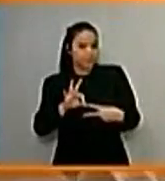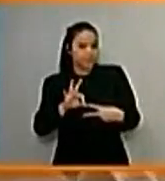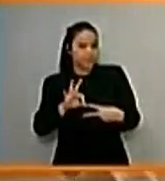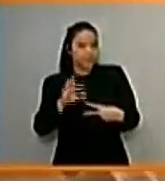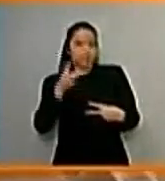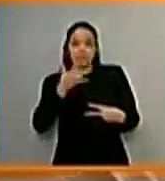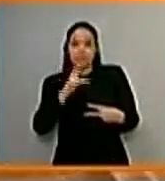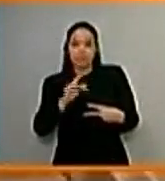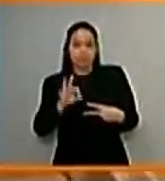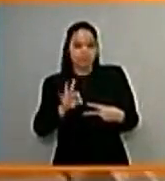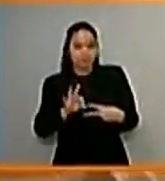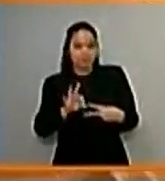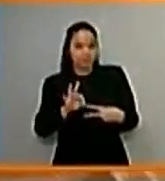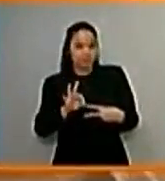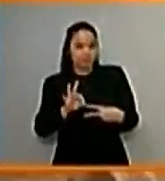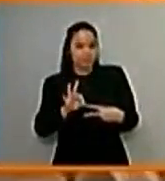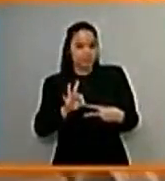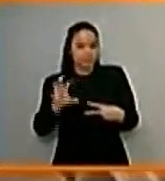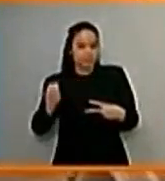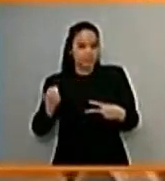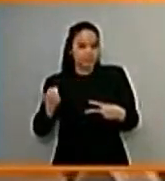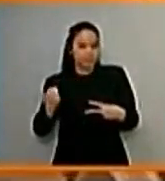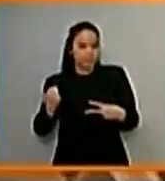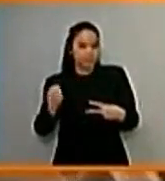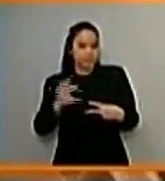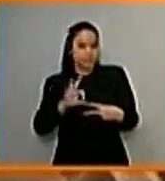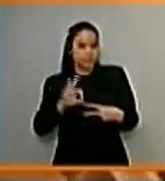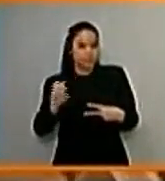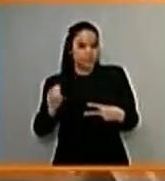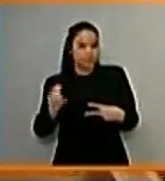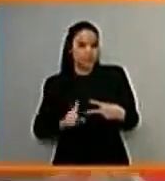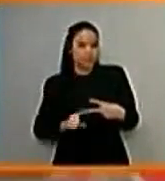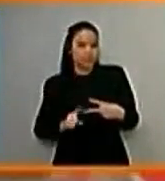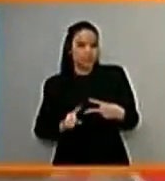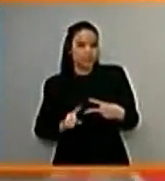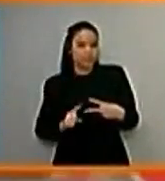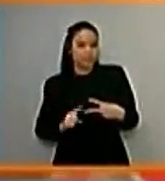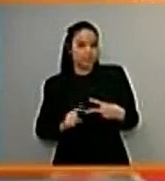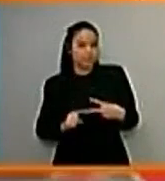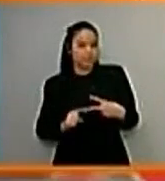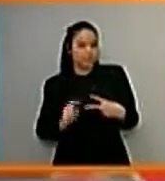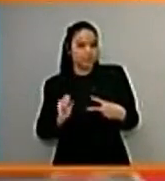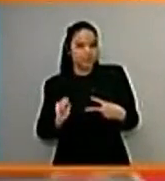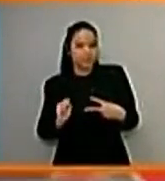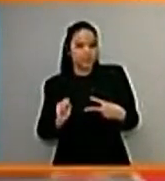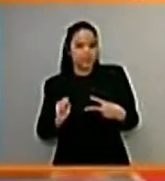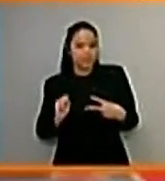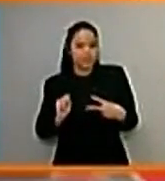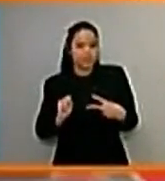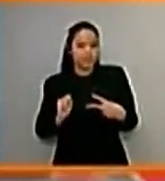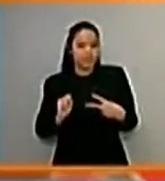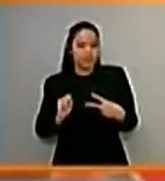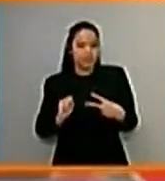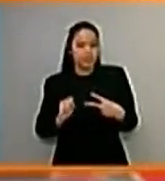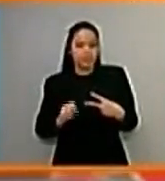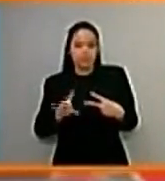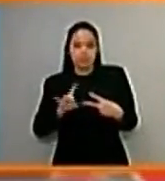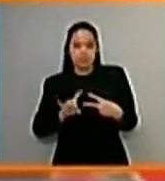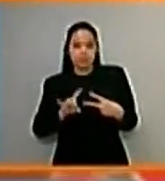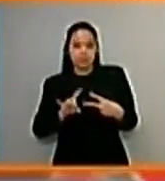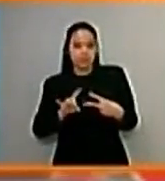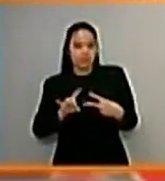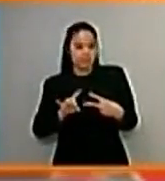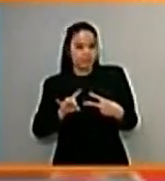Mucha suerte, y este es el 0, primer número premiado, 90, segundo número, primer dígito, 8,